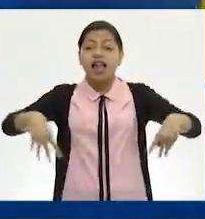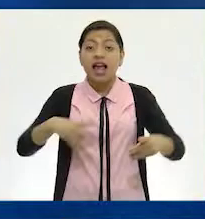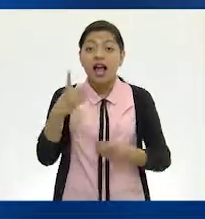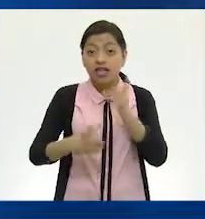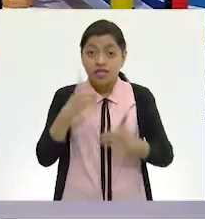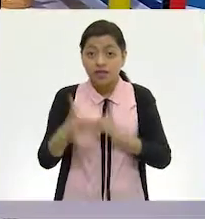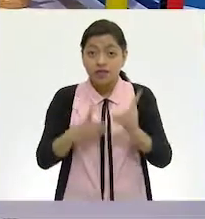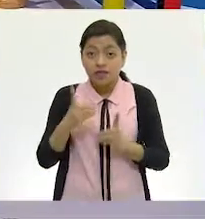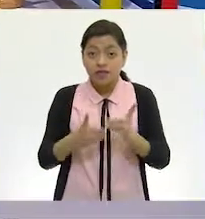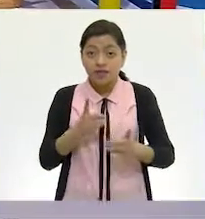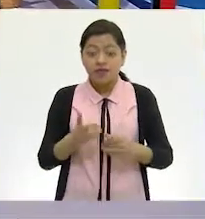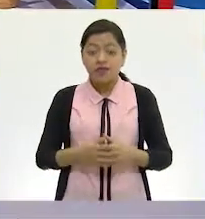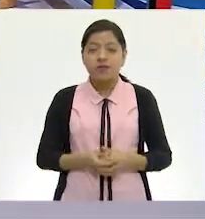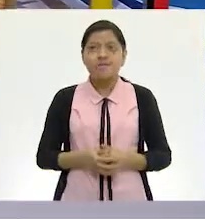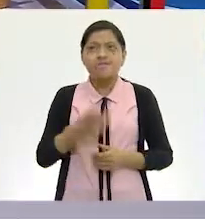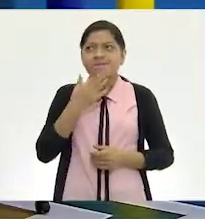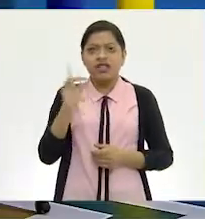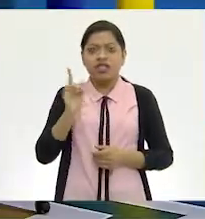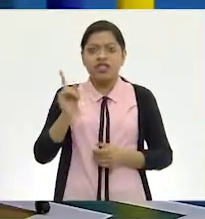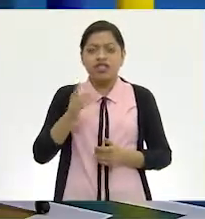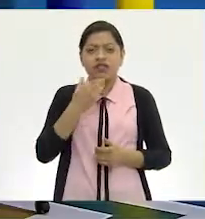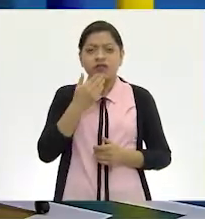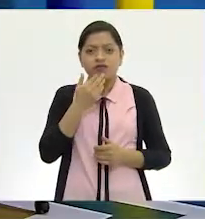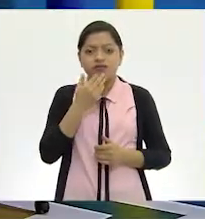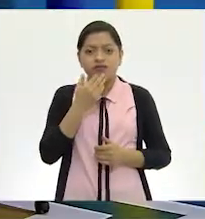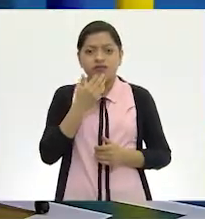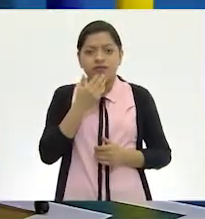no. ¿No? ¿No?